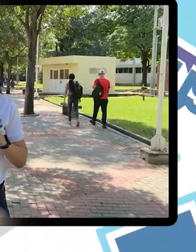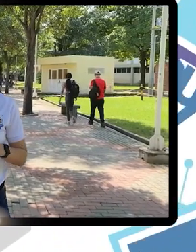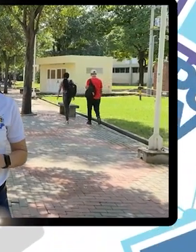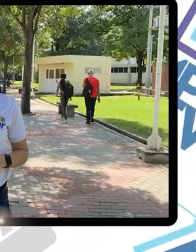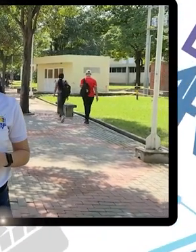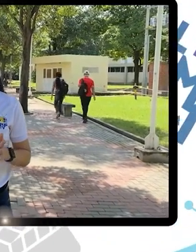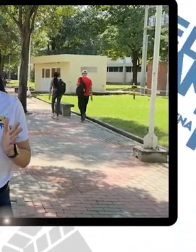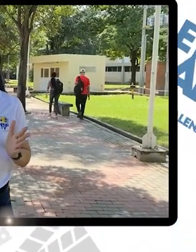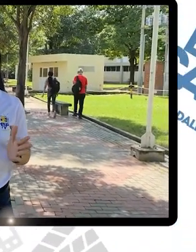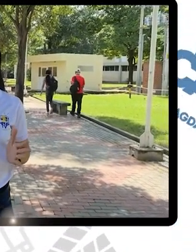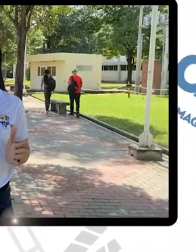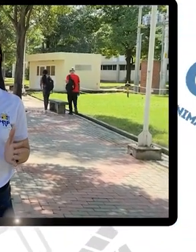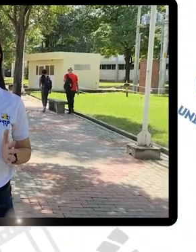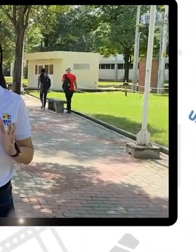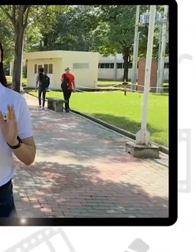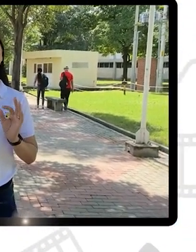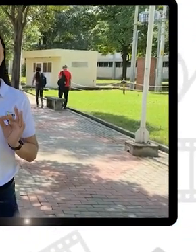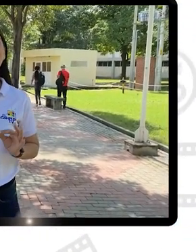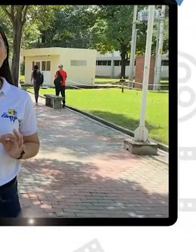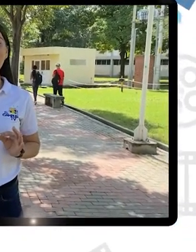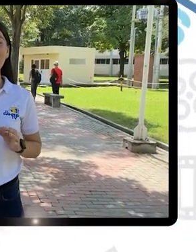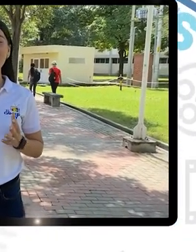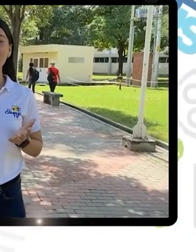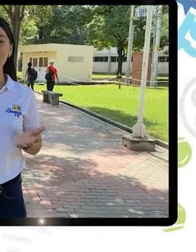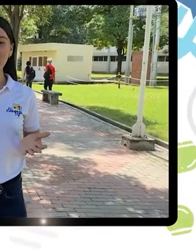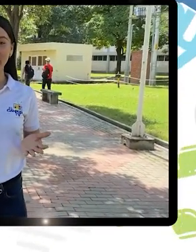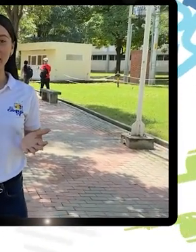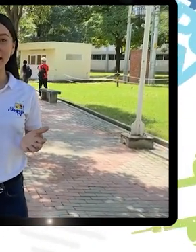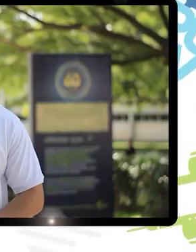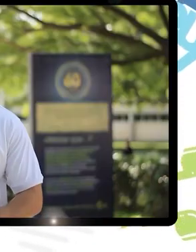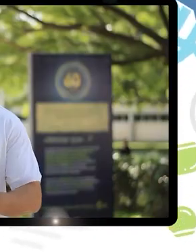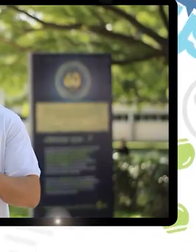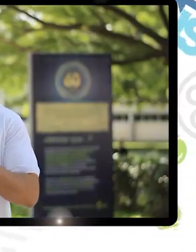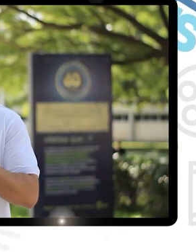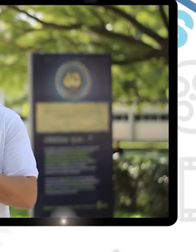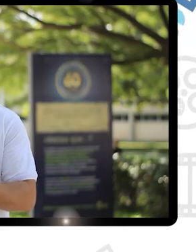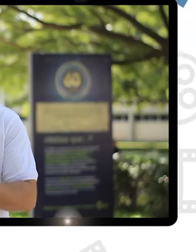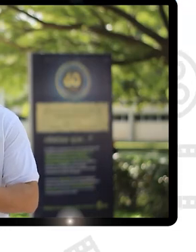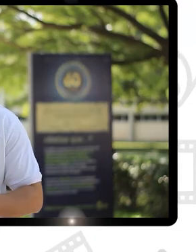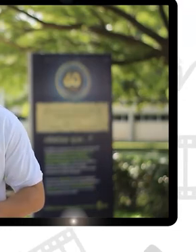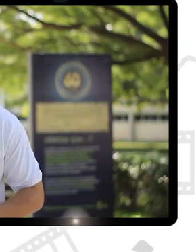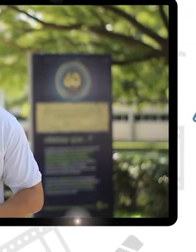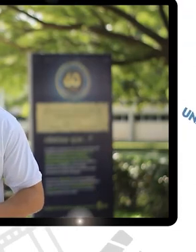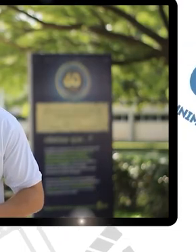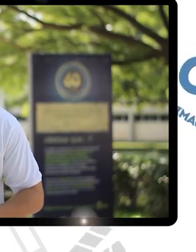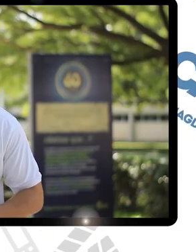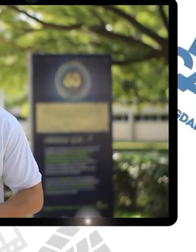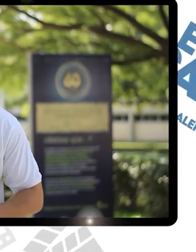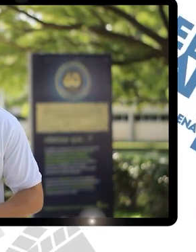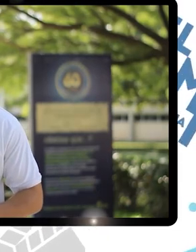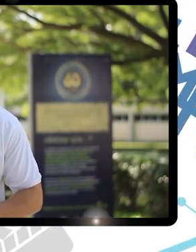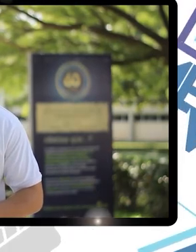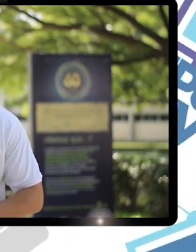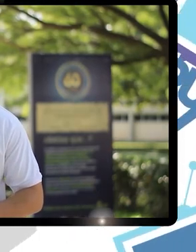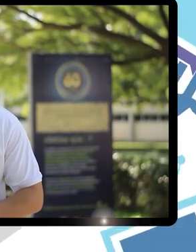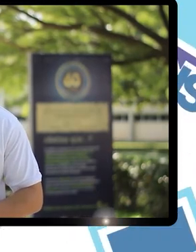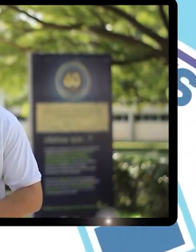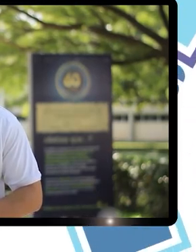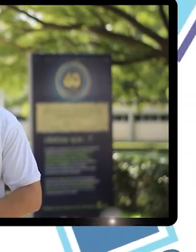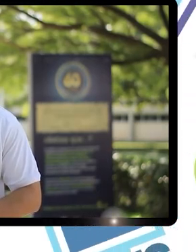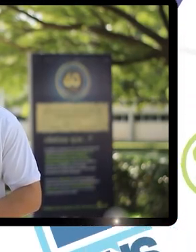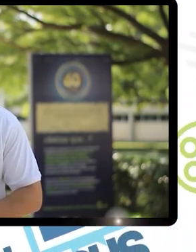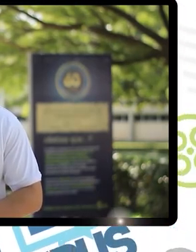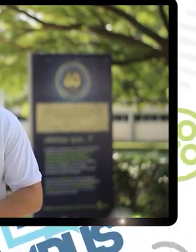a integrante de la comunidad aruaca de la Sierra Nevada de Santa Marta. La joven economista Gunzareiman Villafaña Torres recibió